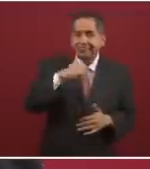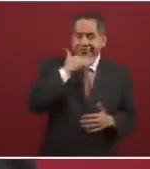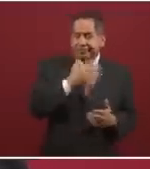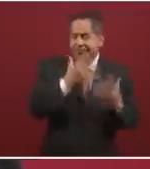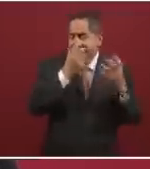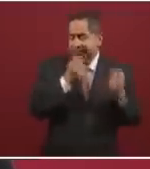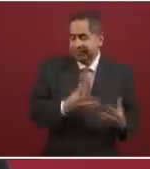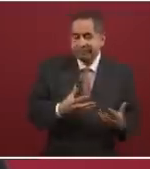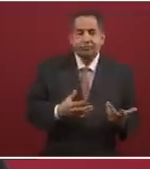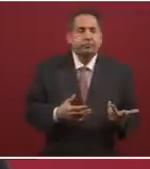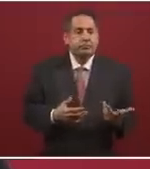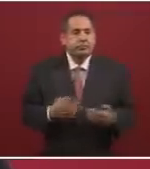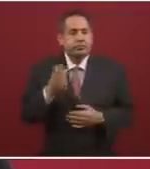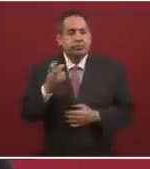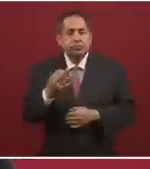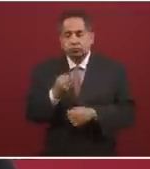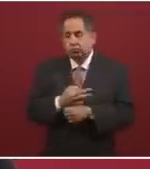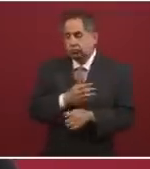Por eso vamos bien.